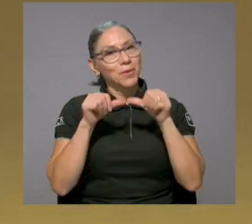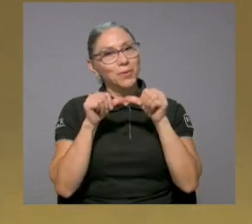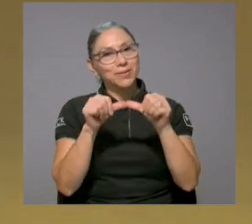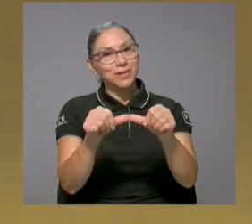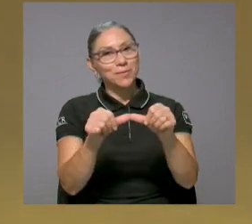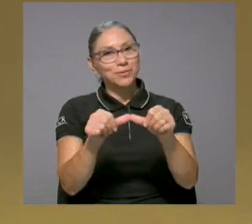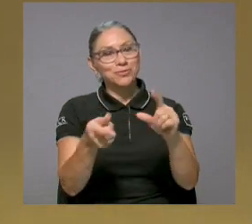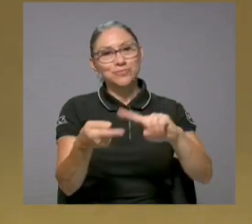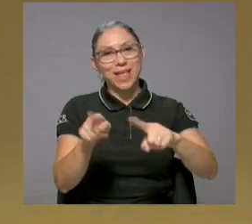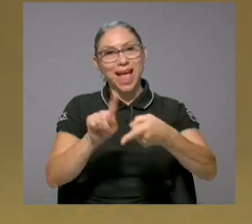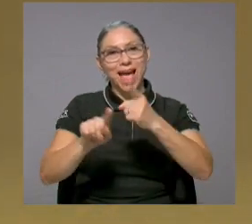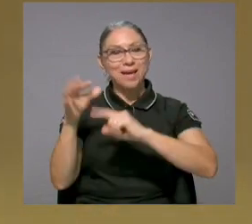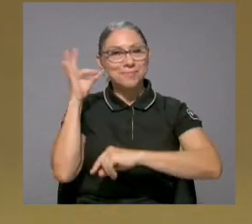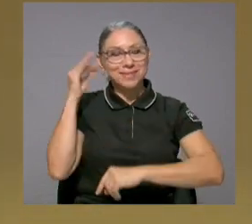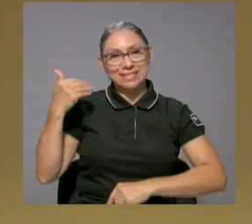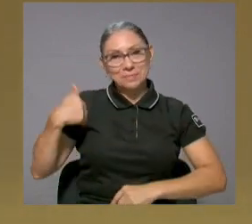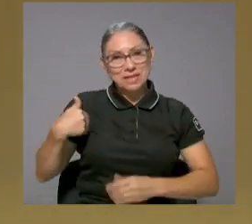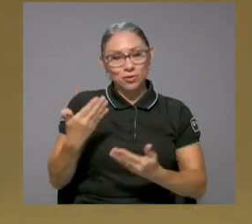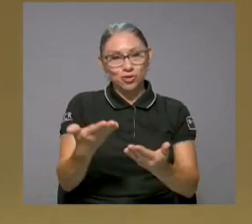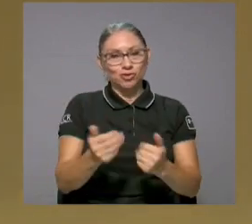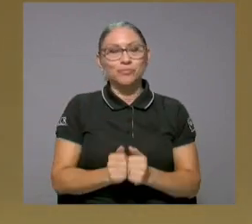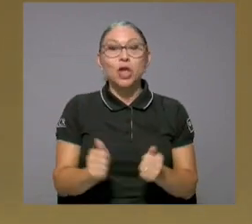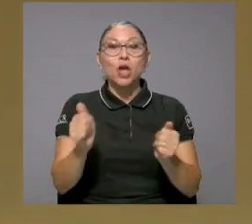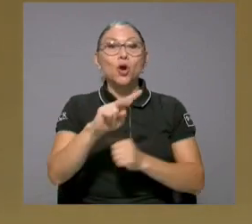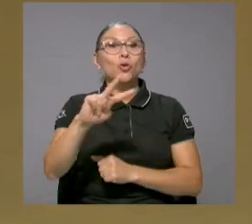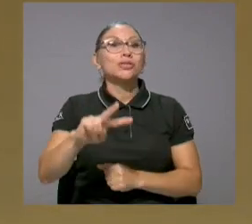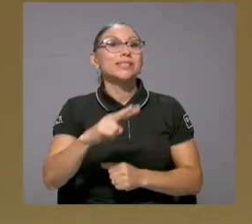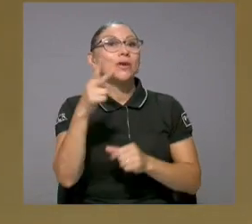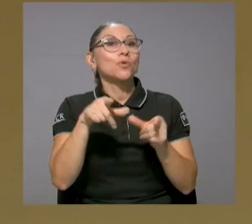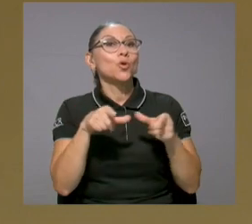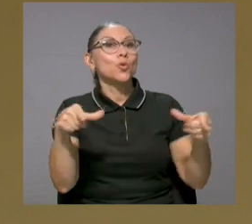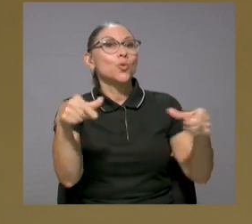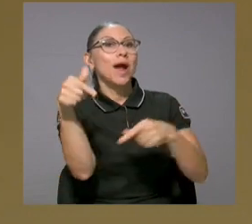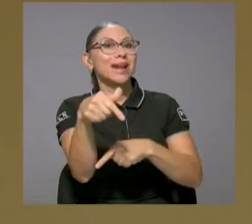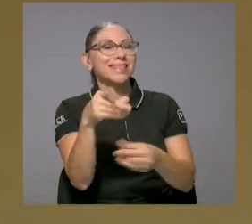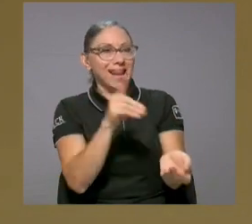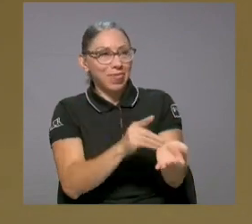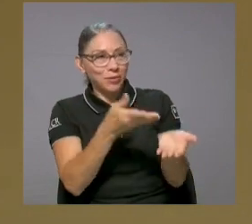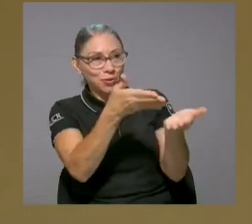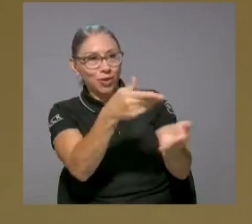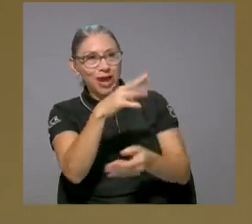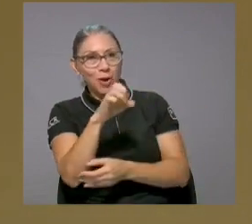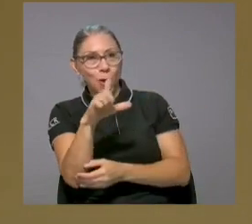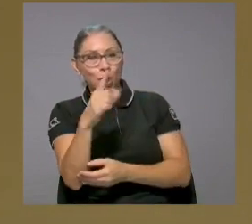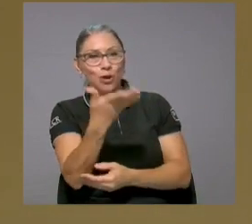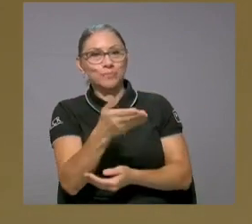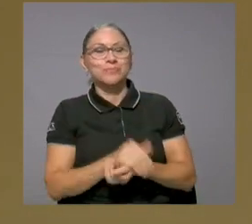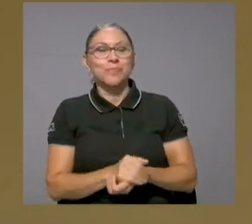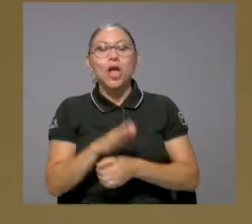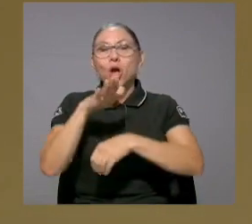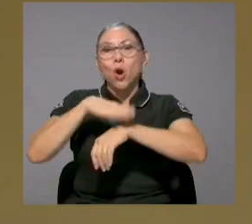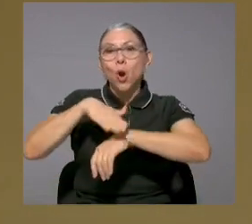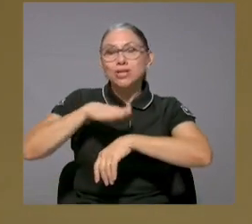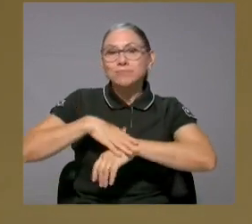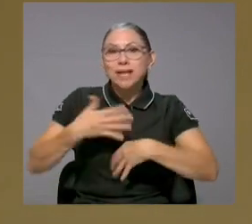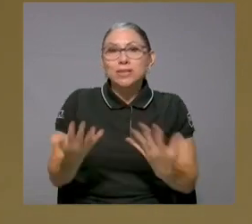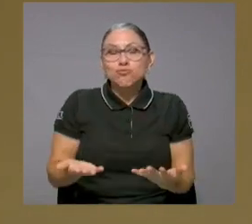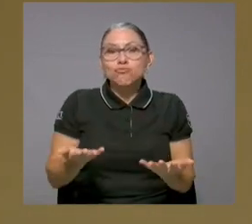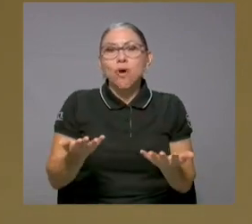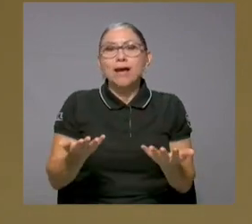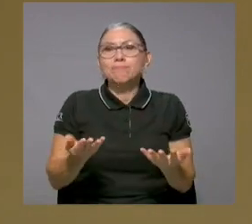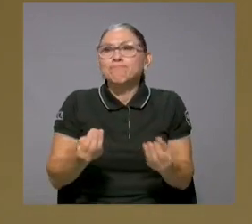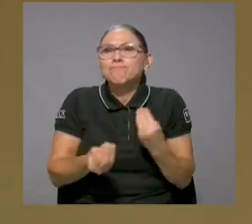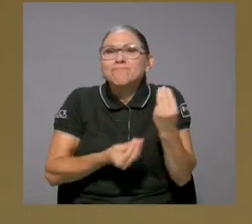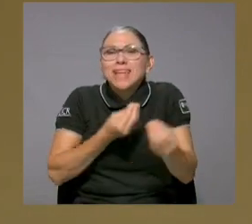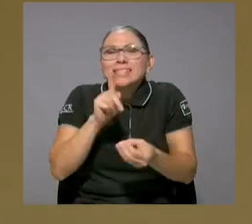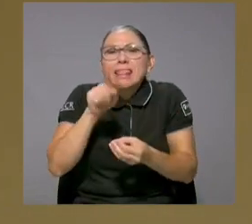Continuamos, amigas y amigos, con el segundo lugar de la doctora Hall, con respecto a las medidas